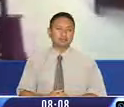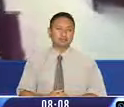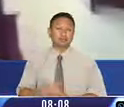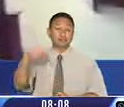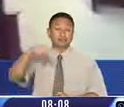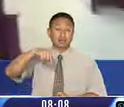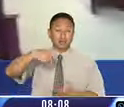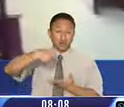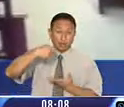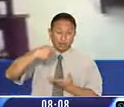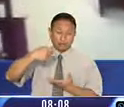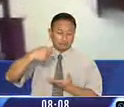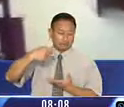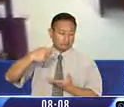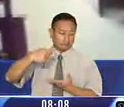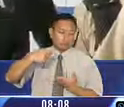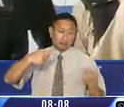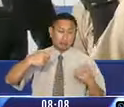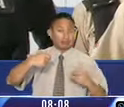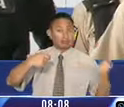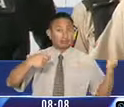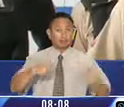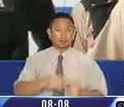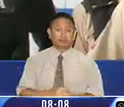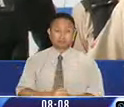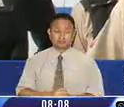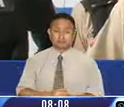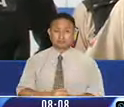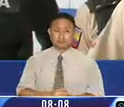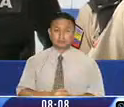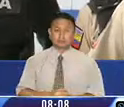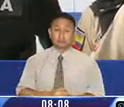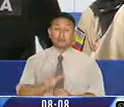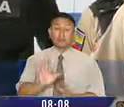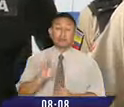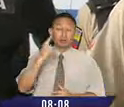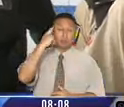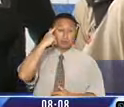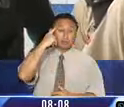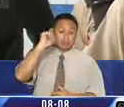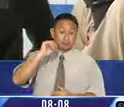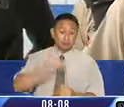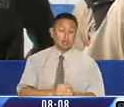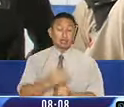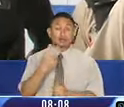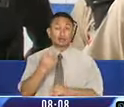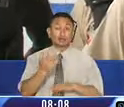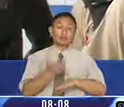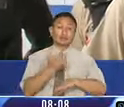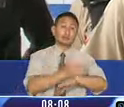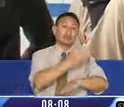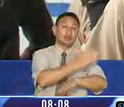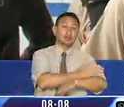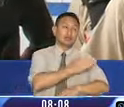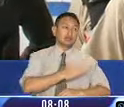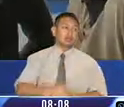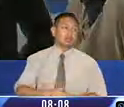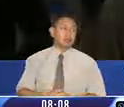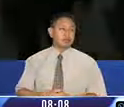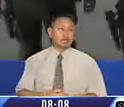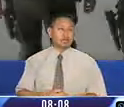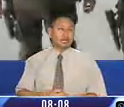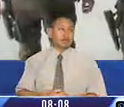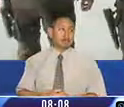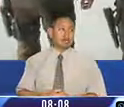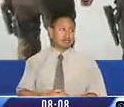chalafán a medio servir. Este caso se presume que tiene que ver con 2 casos anteriores suscitados aquí en el cantón Rumiñahui.